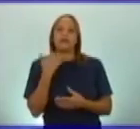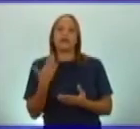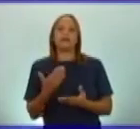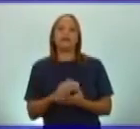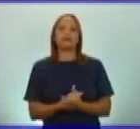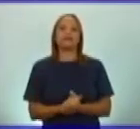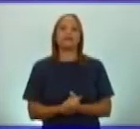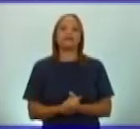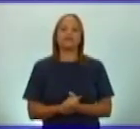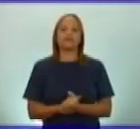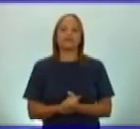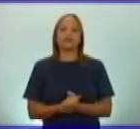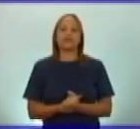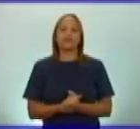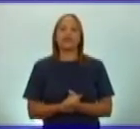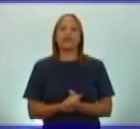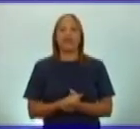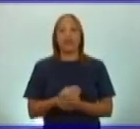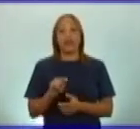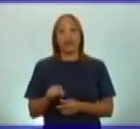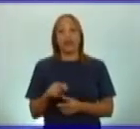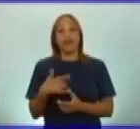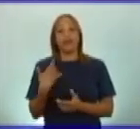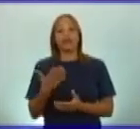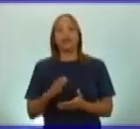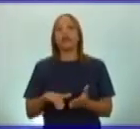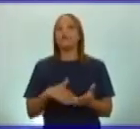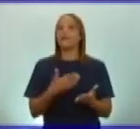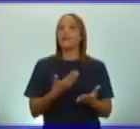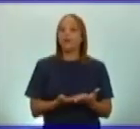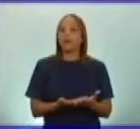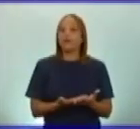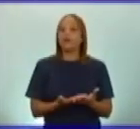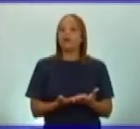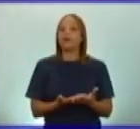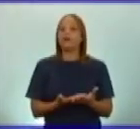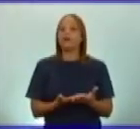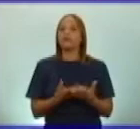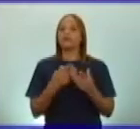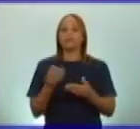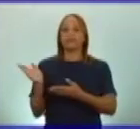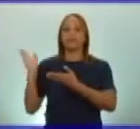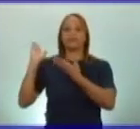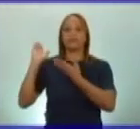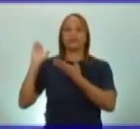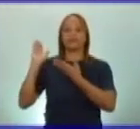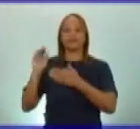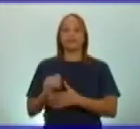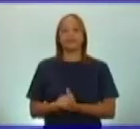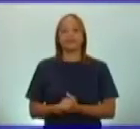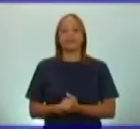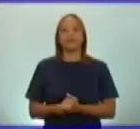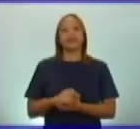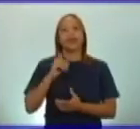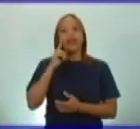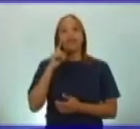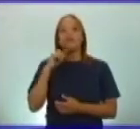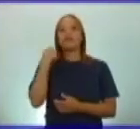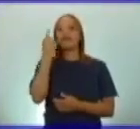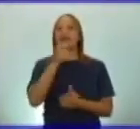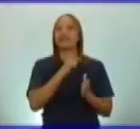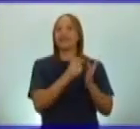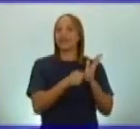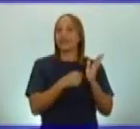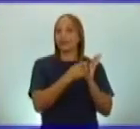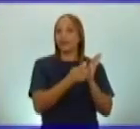mundo capitalista? En este sentido, entonces les propongo, queridos estudiantes, la siguiente actividad. Fíjense, van a describir, a partir